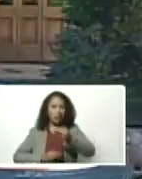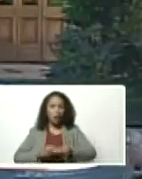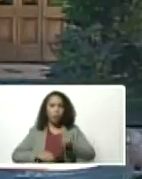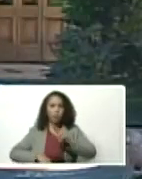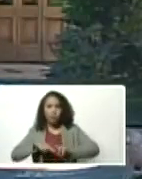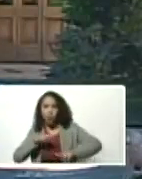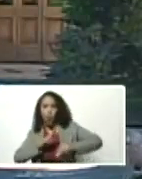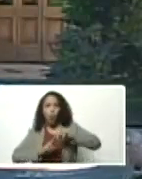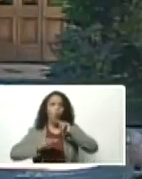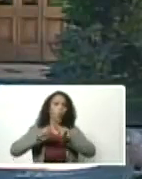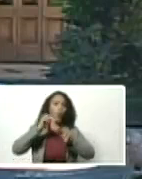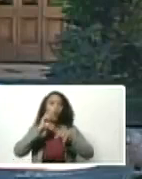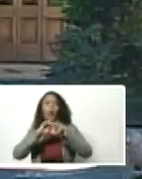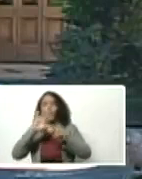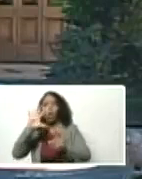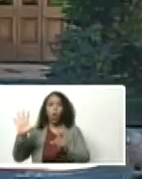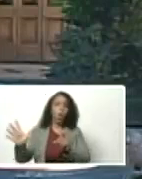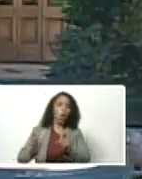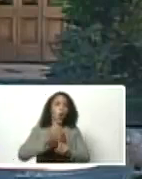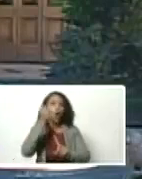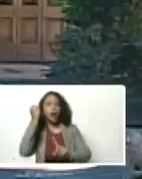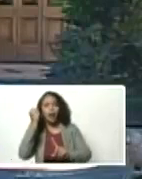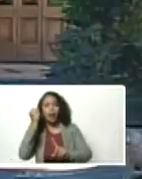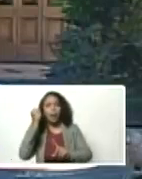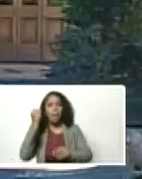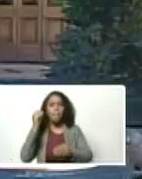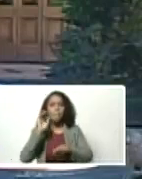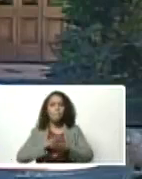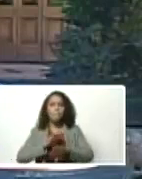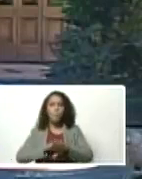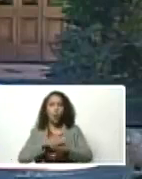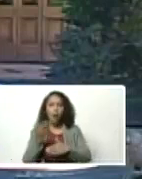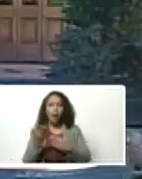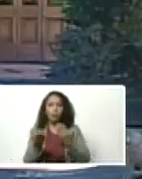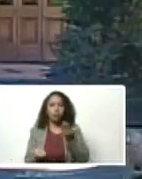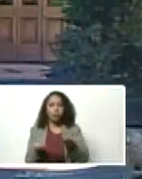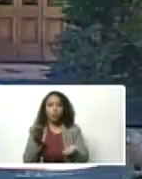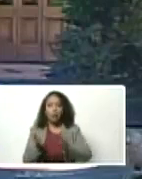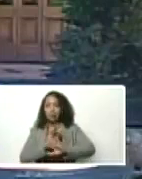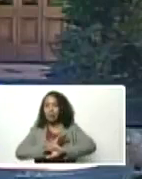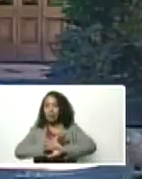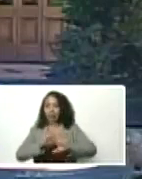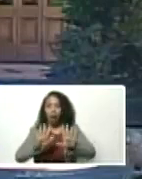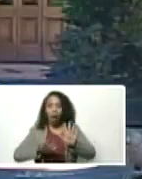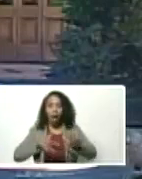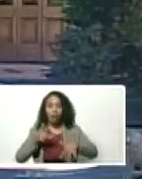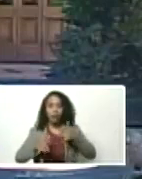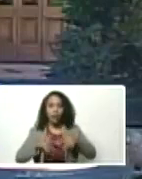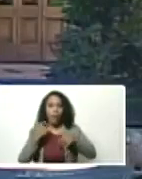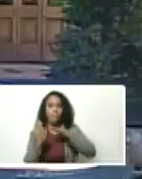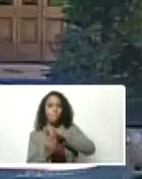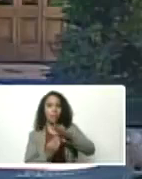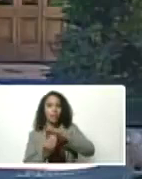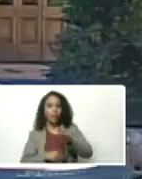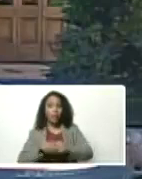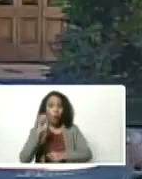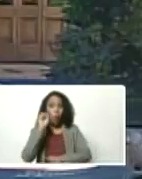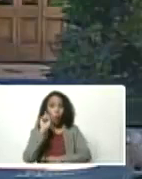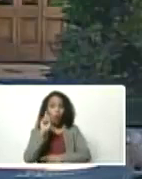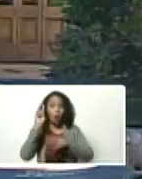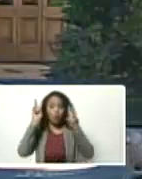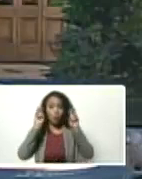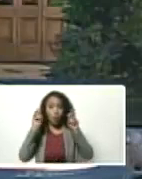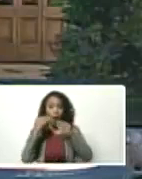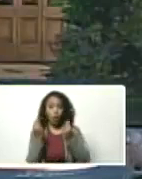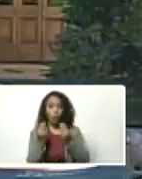construir, por lograr, por estabilizar. Ya los elementos básicos de una nueva economía están